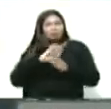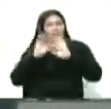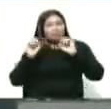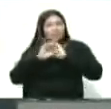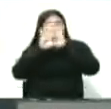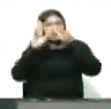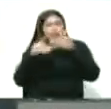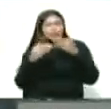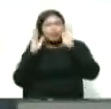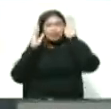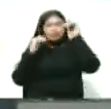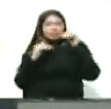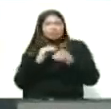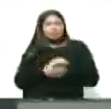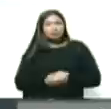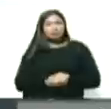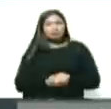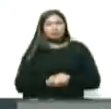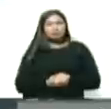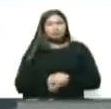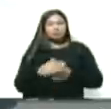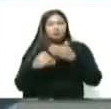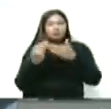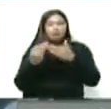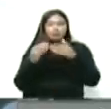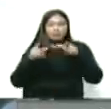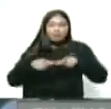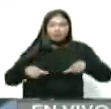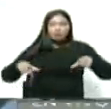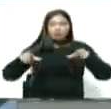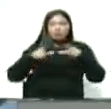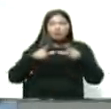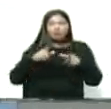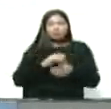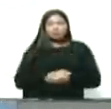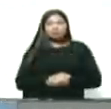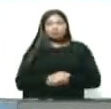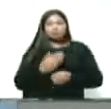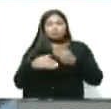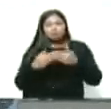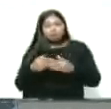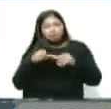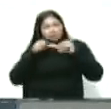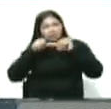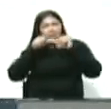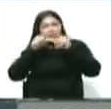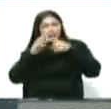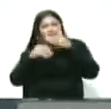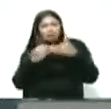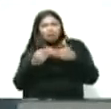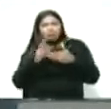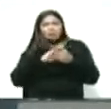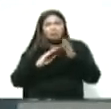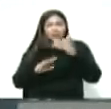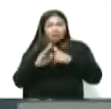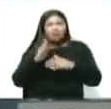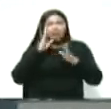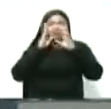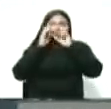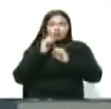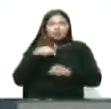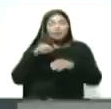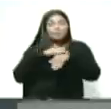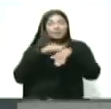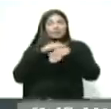horas atendidos en este espacio y va a seguir siendo así. Así que adelante, confíen en este